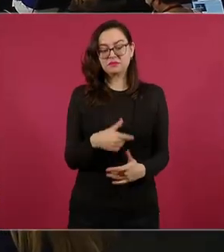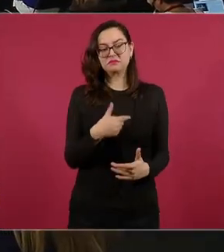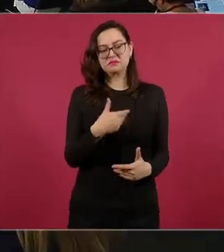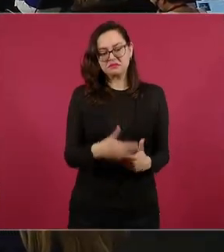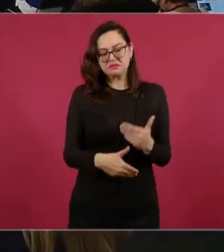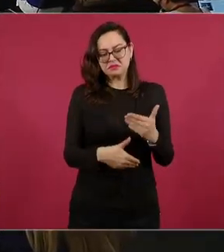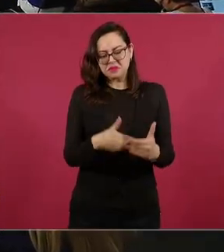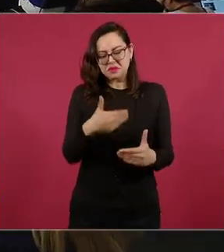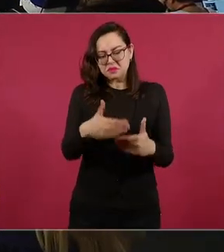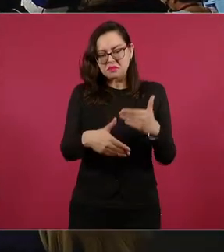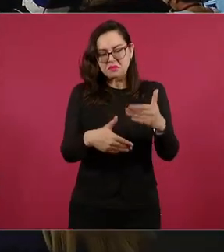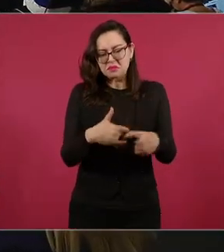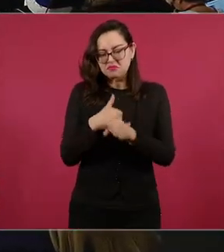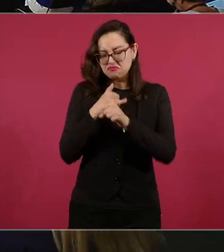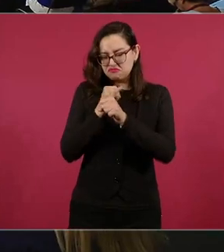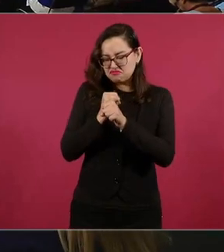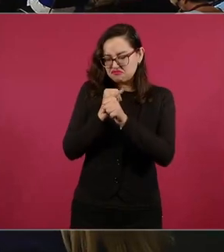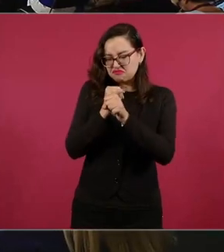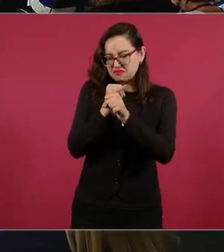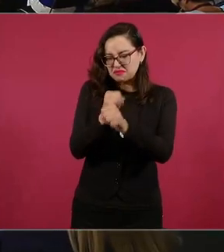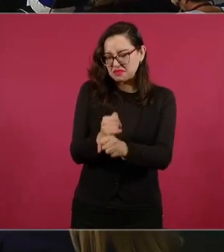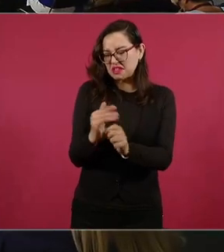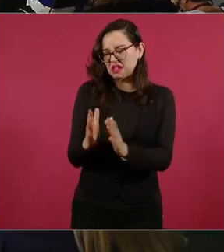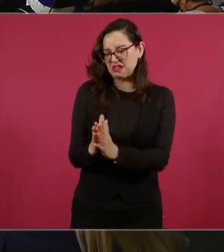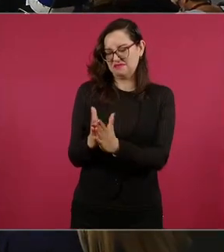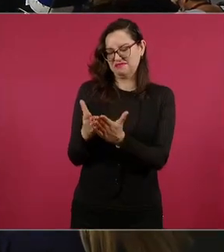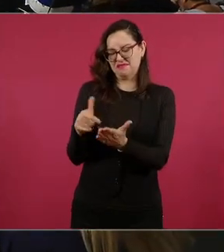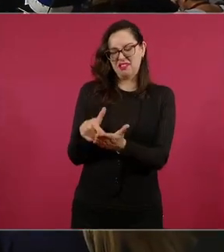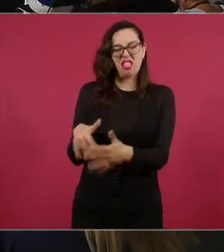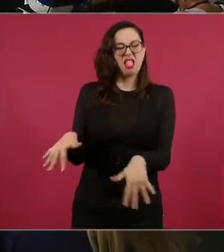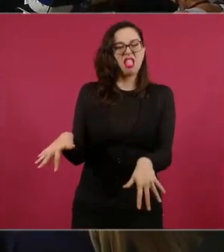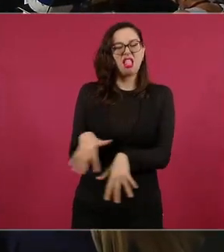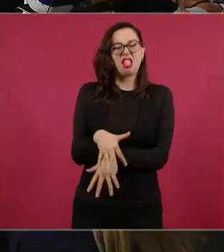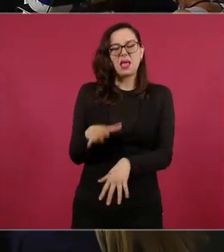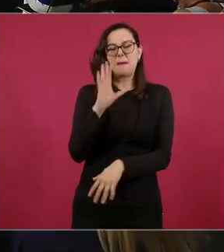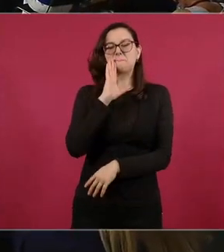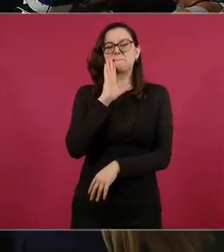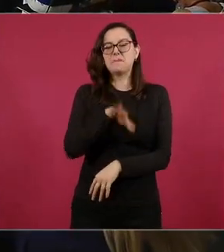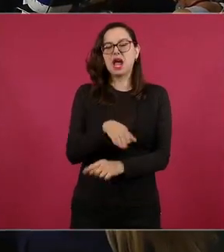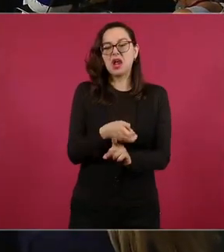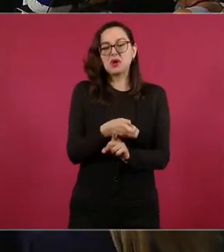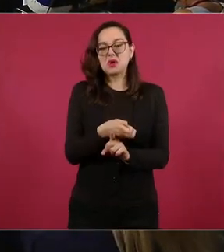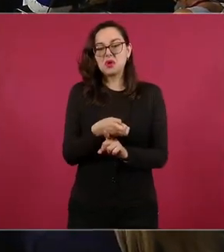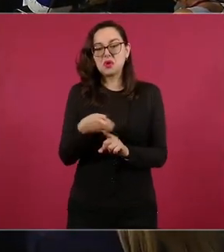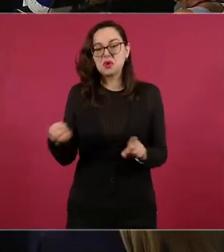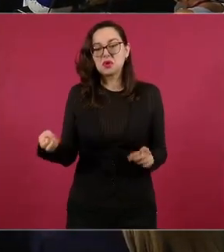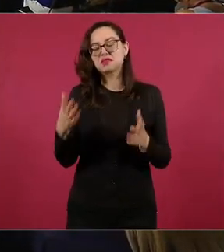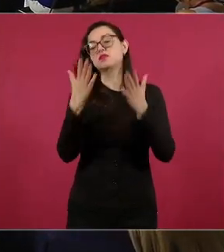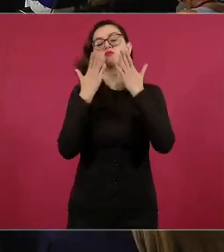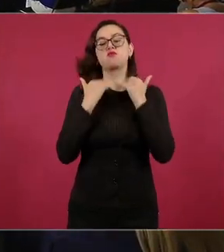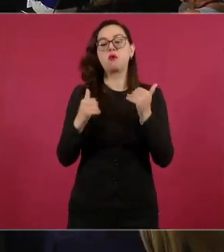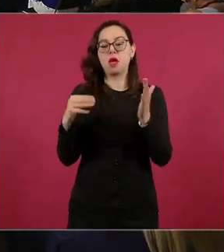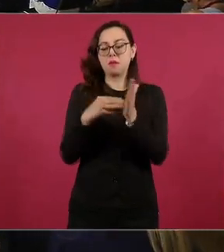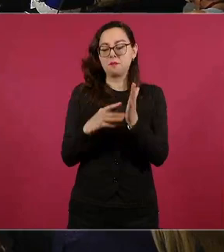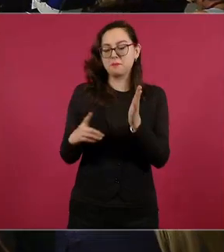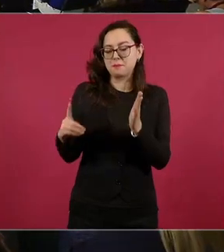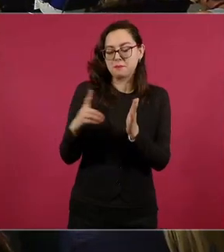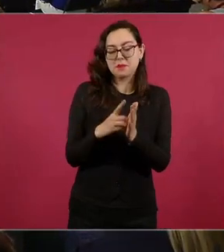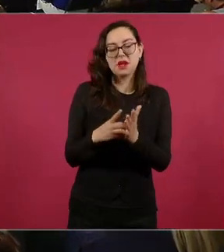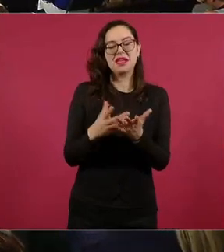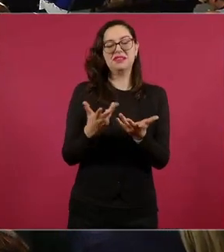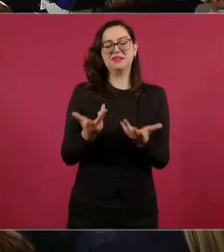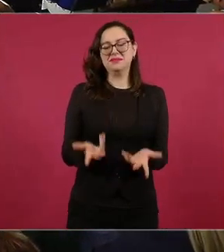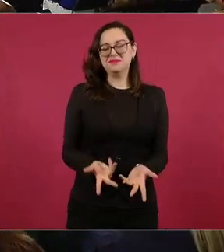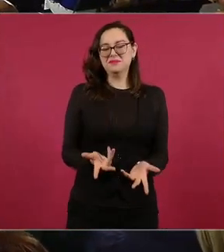metodológico, sino que lo califican de superficial, de no